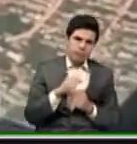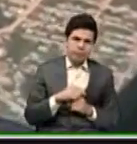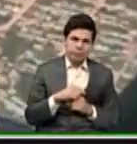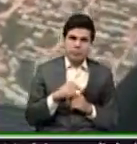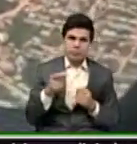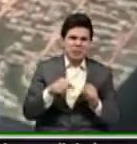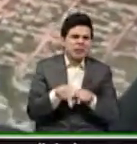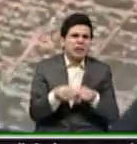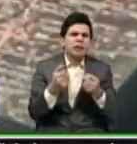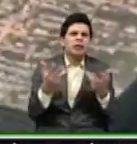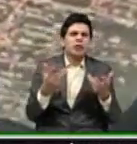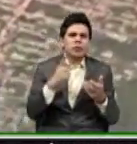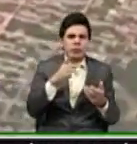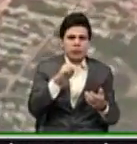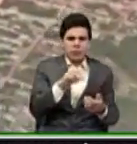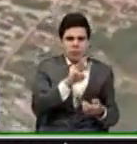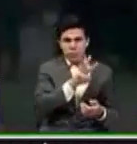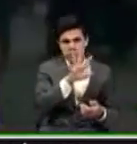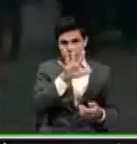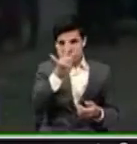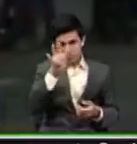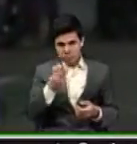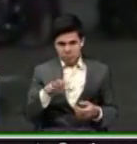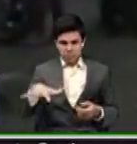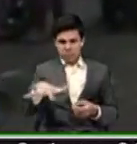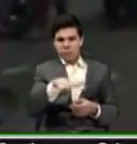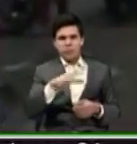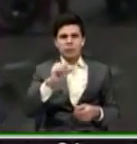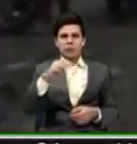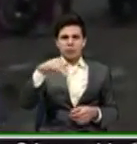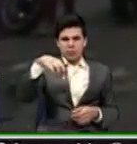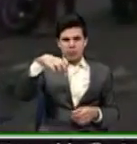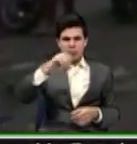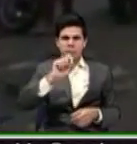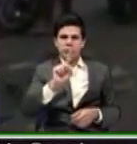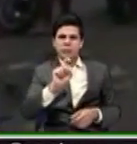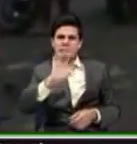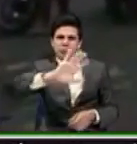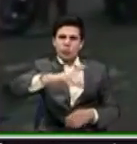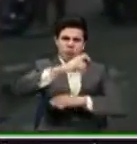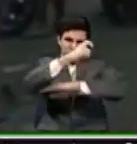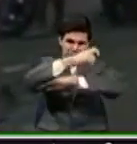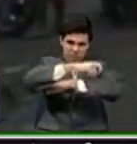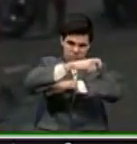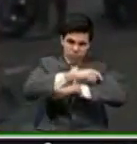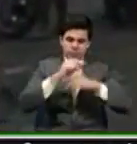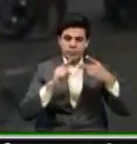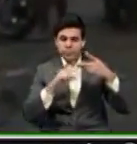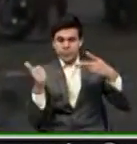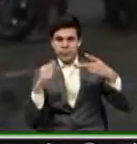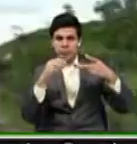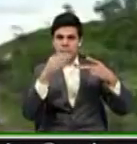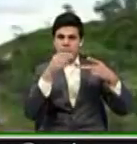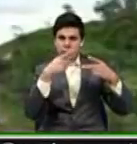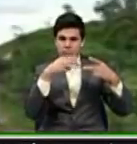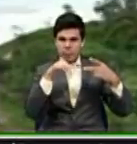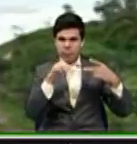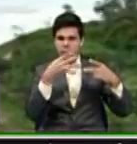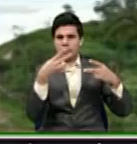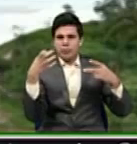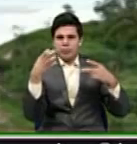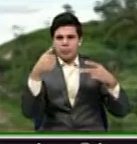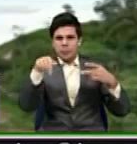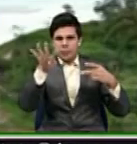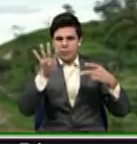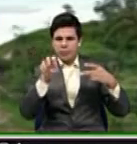fueron en los kilómetros 359 ubicado en la vereda Campo 6 del municipio de Tibú. Asimismo, en el kilómetro 419 en cercanía a la